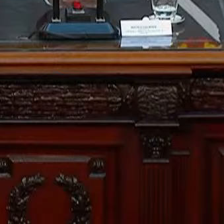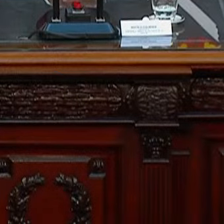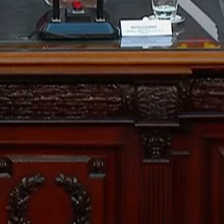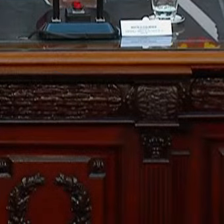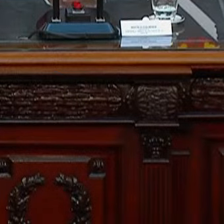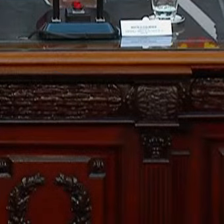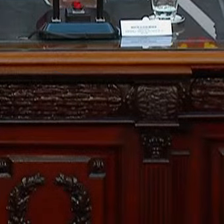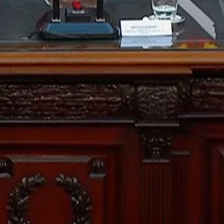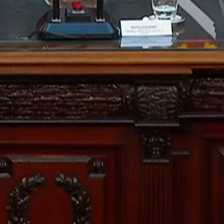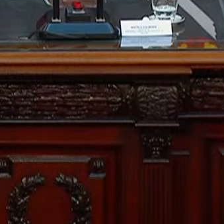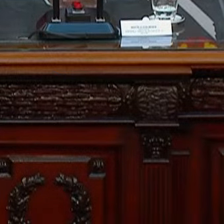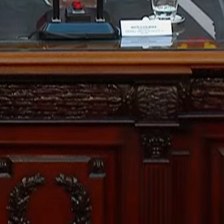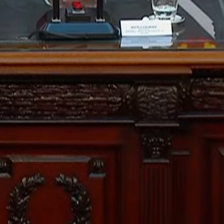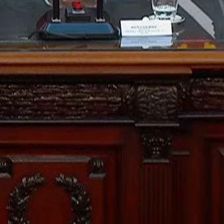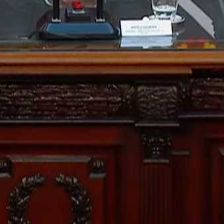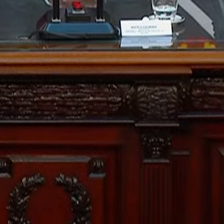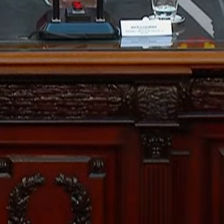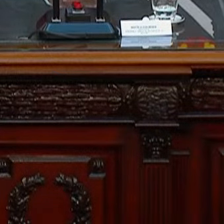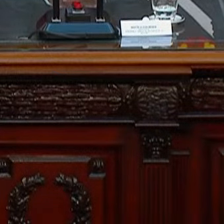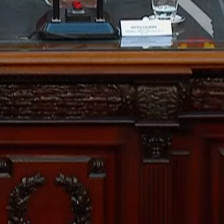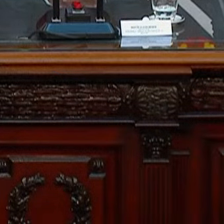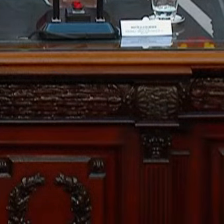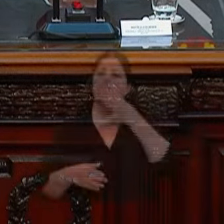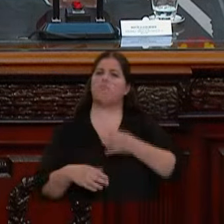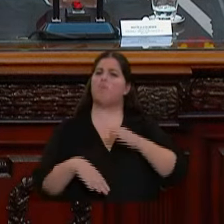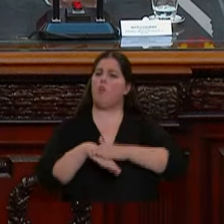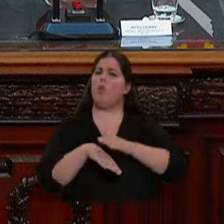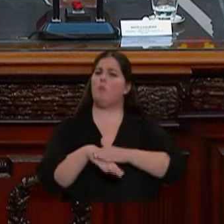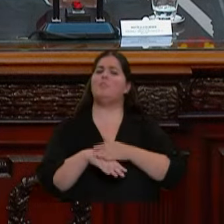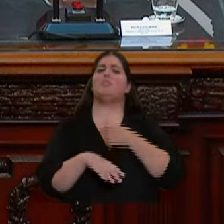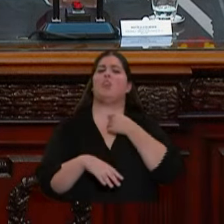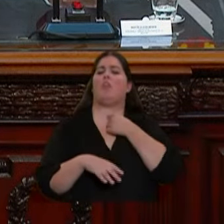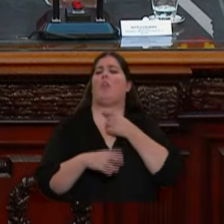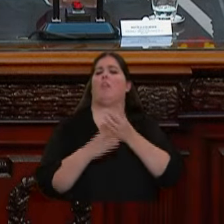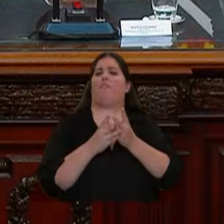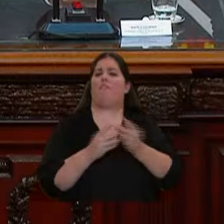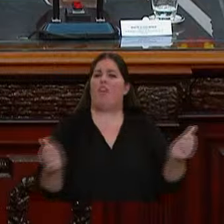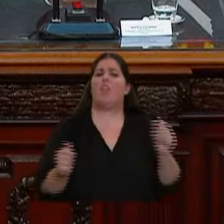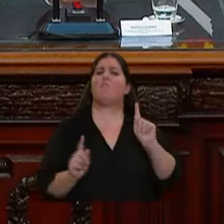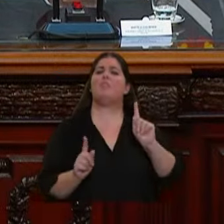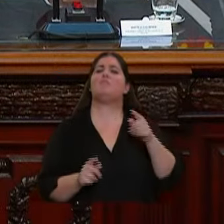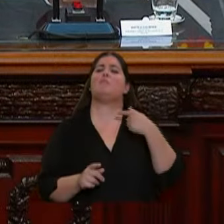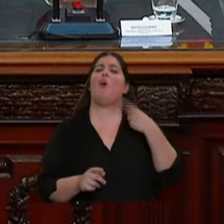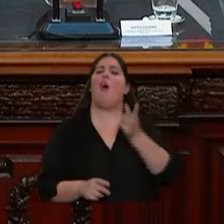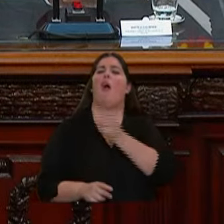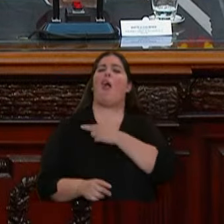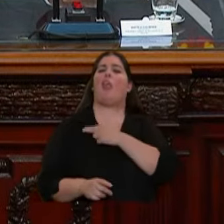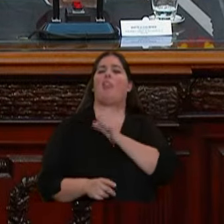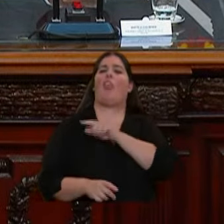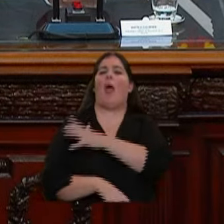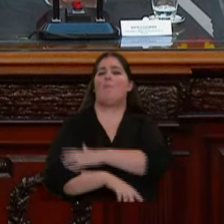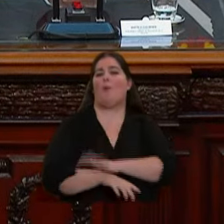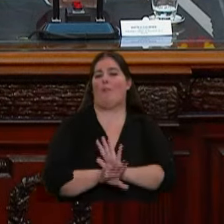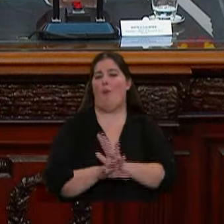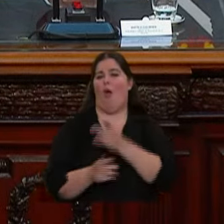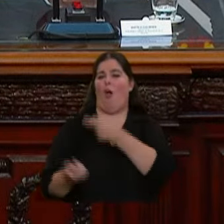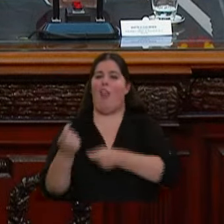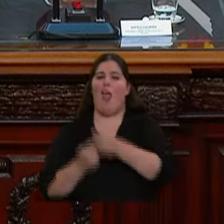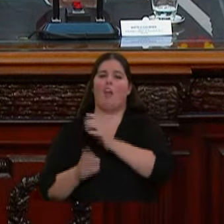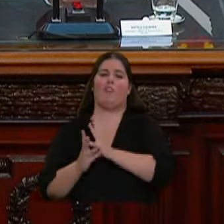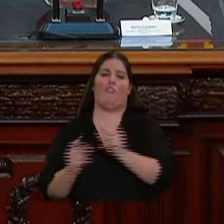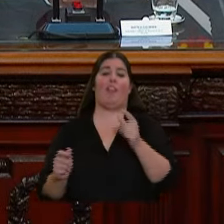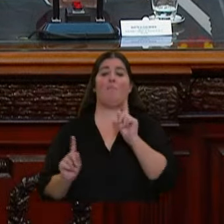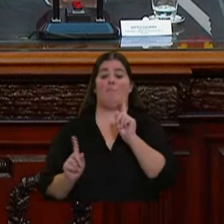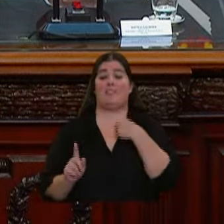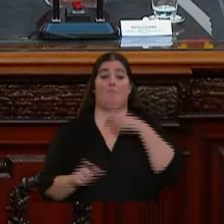Respecto a la asistencia social, nos comprometimos a terminar de una vez y para siempre con el negocio de los gerentes de la pobreza, que usan la